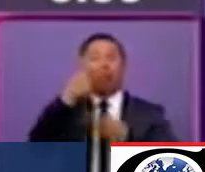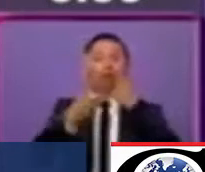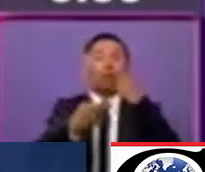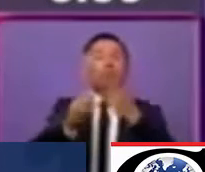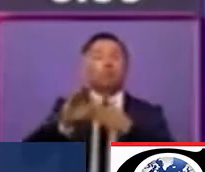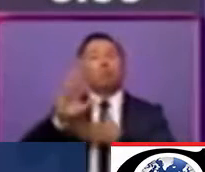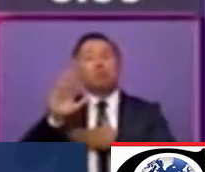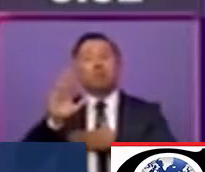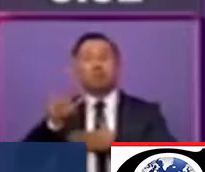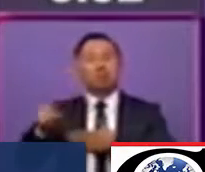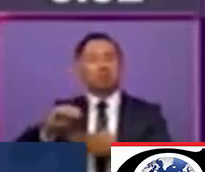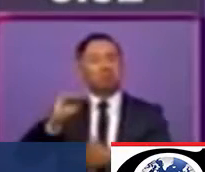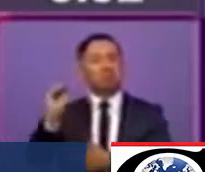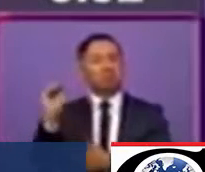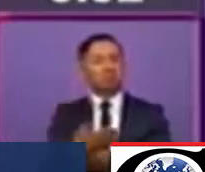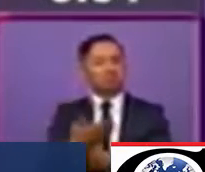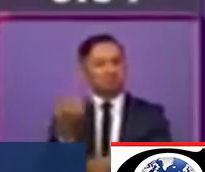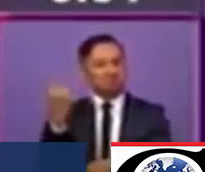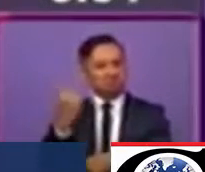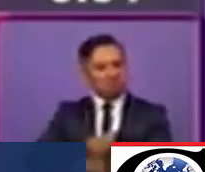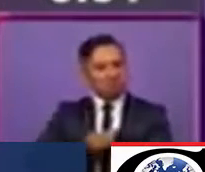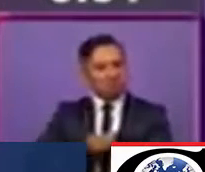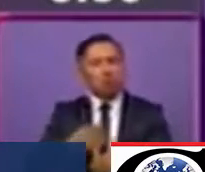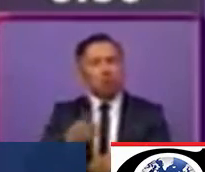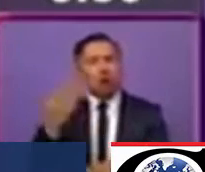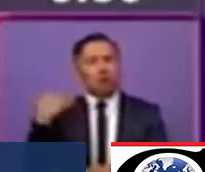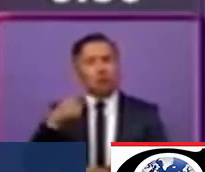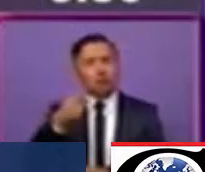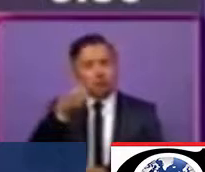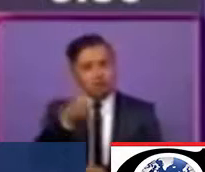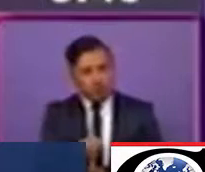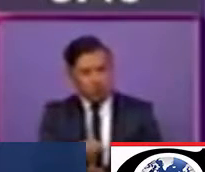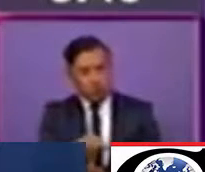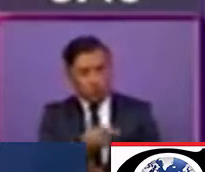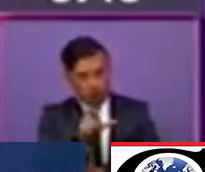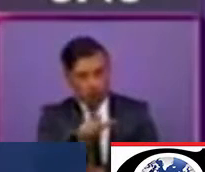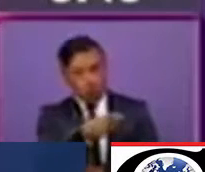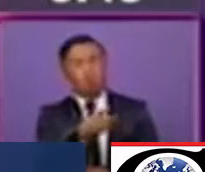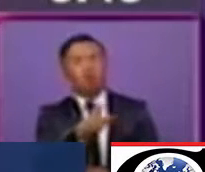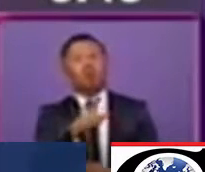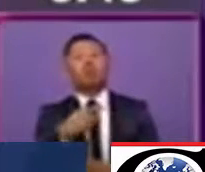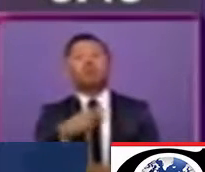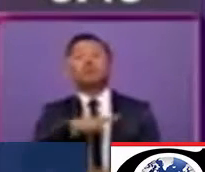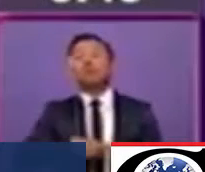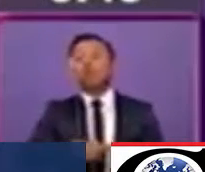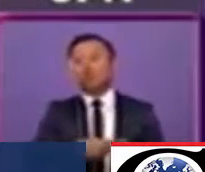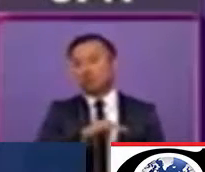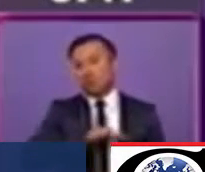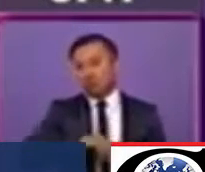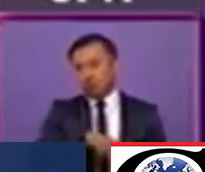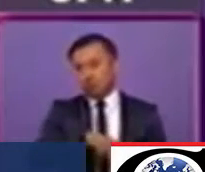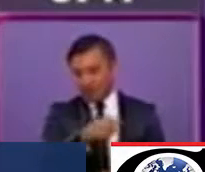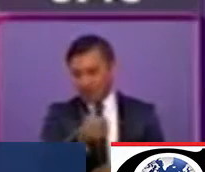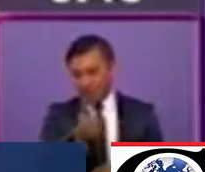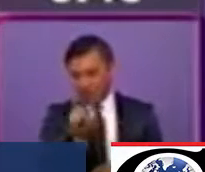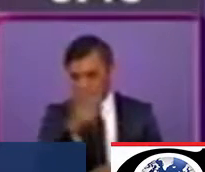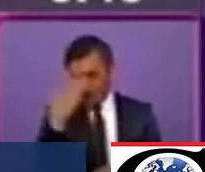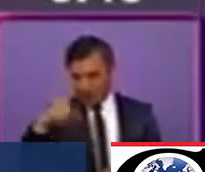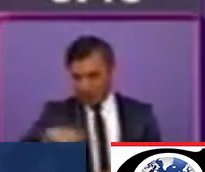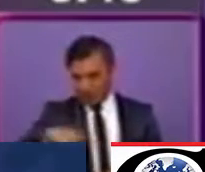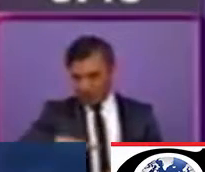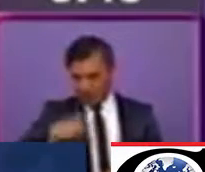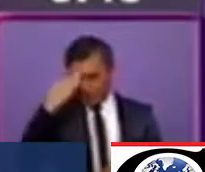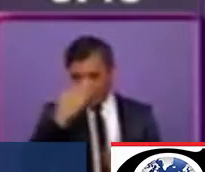en qué rubro se puede descontar del salario, porque hay que recordar que el salario está protegido incluso por la